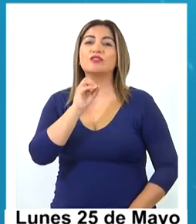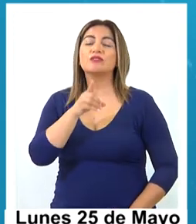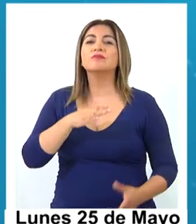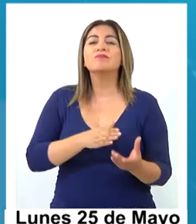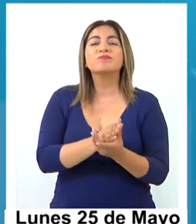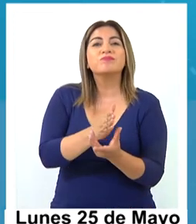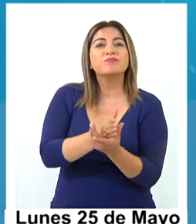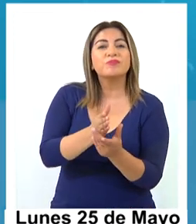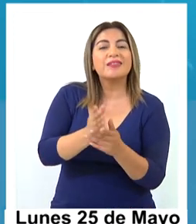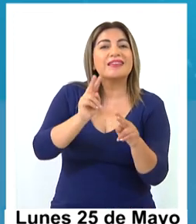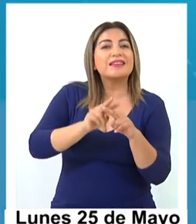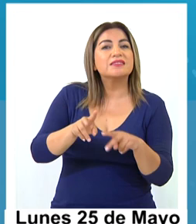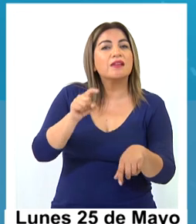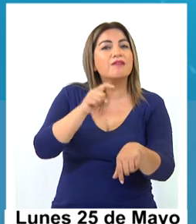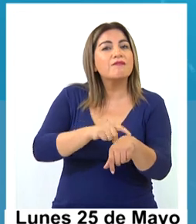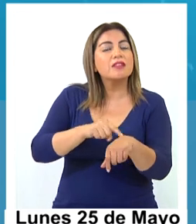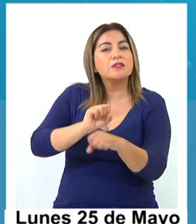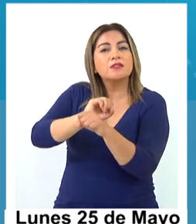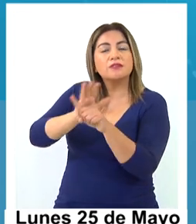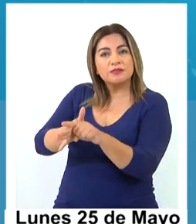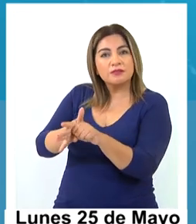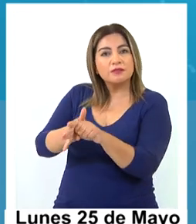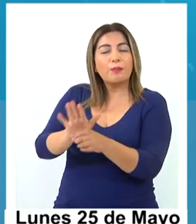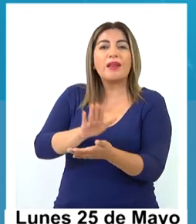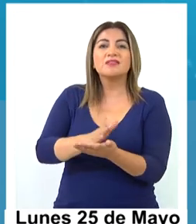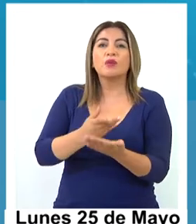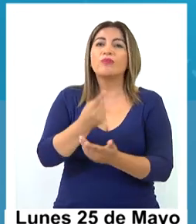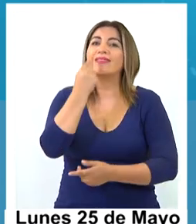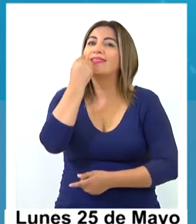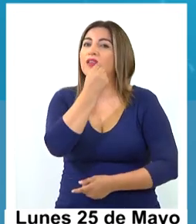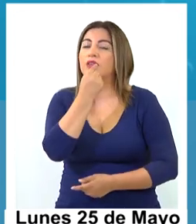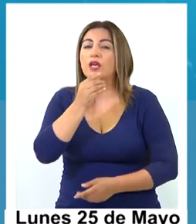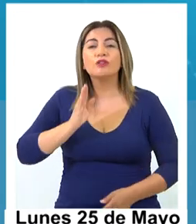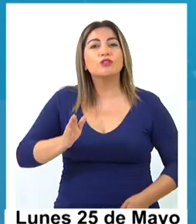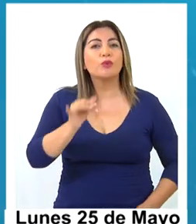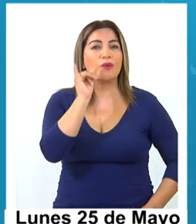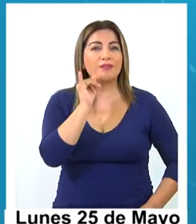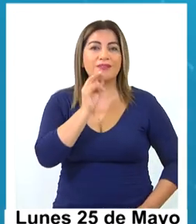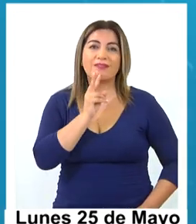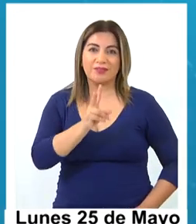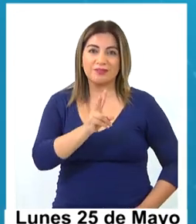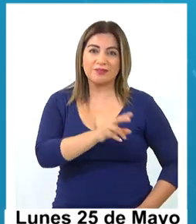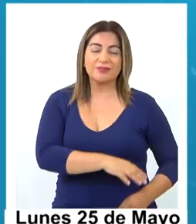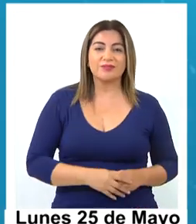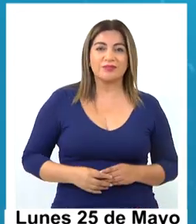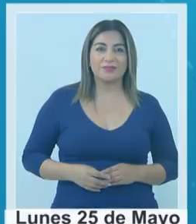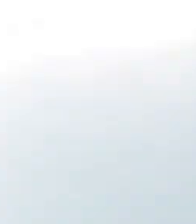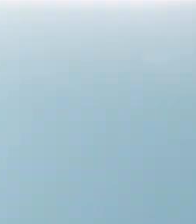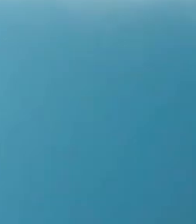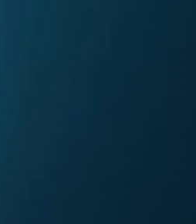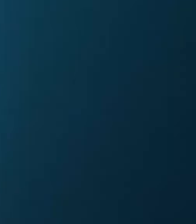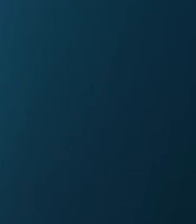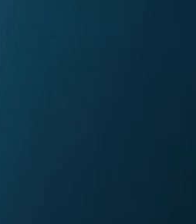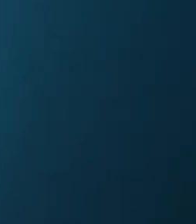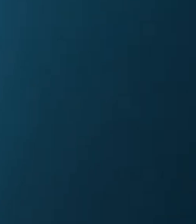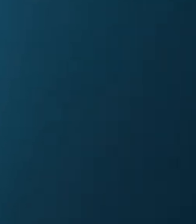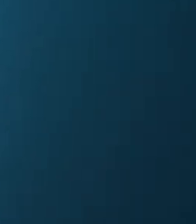santo que nos estuvo un poco guiando en qué hacer en este tiempo de pandemia por nuestra salud bucal siga en iquique televisión